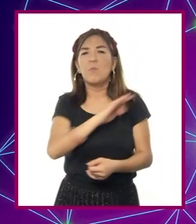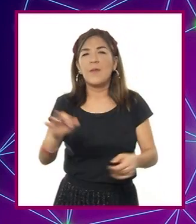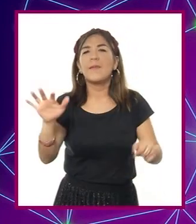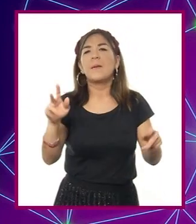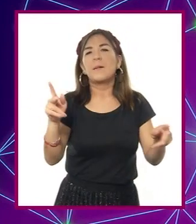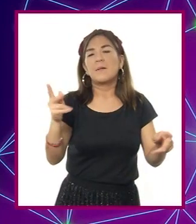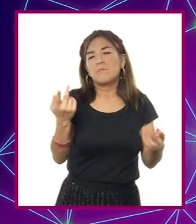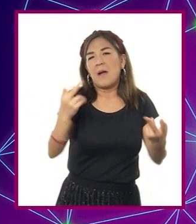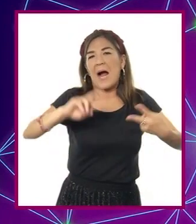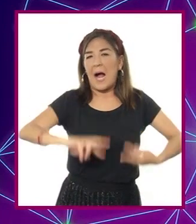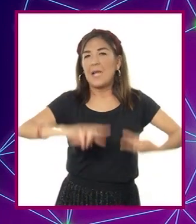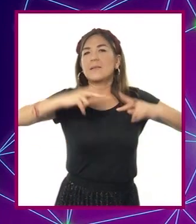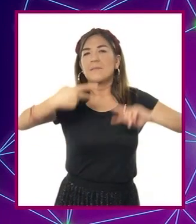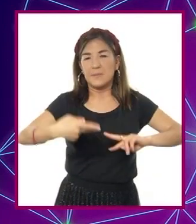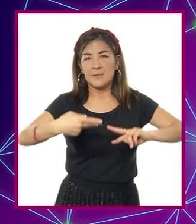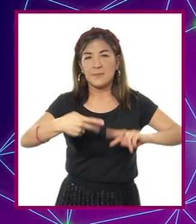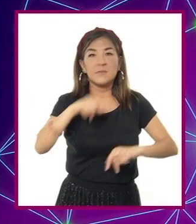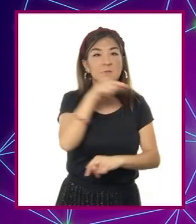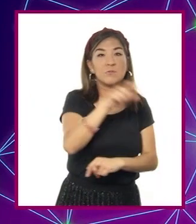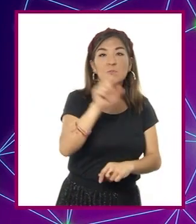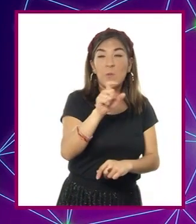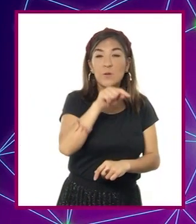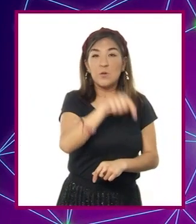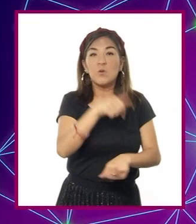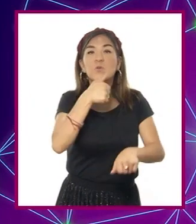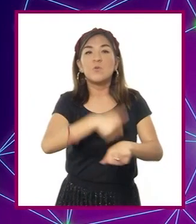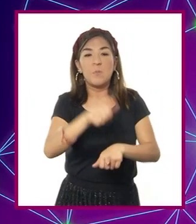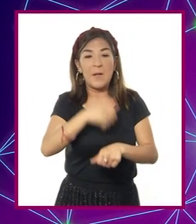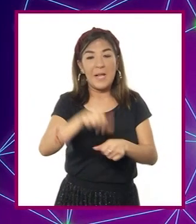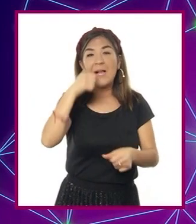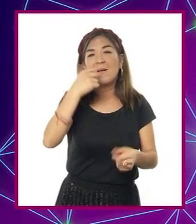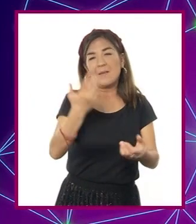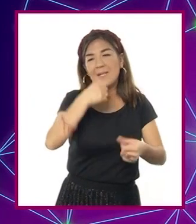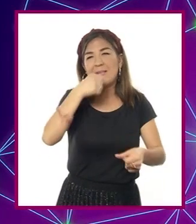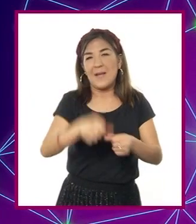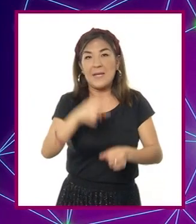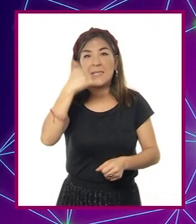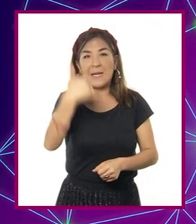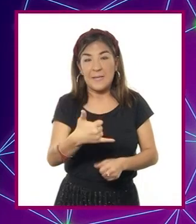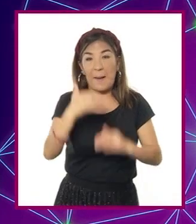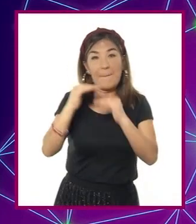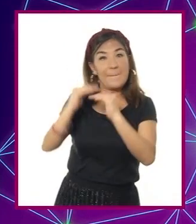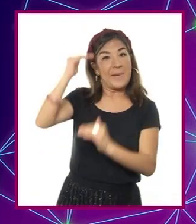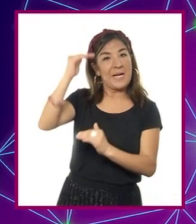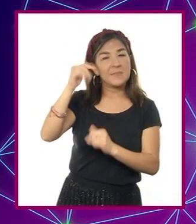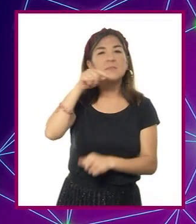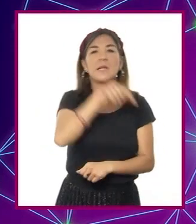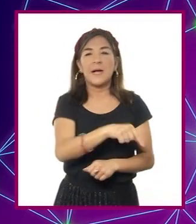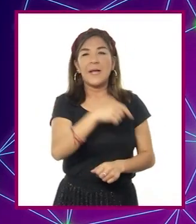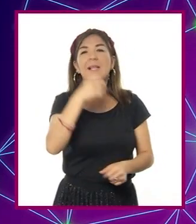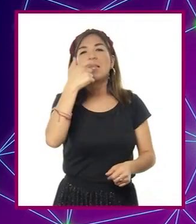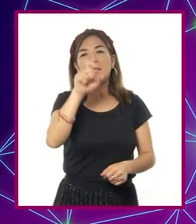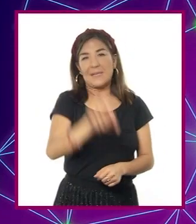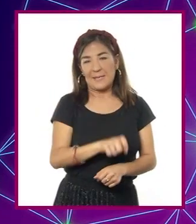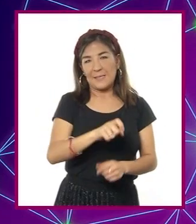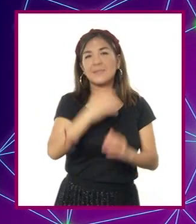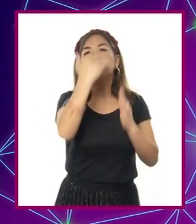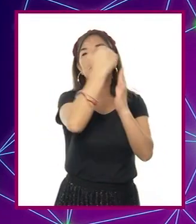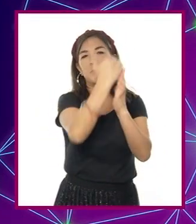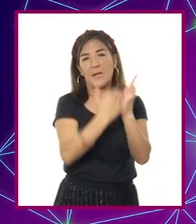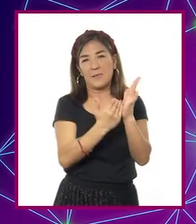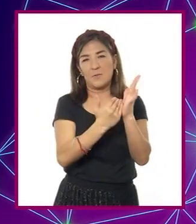contrario. Mientras las magnitudes en y aumentan, las magnitudes en X